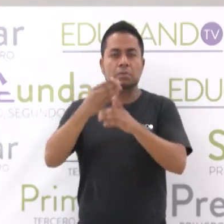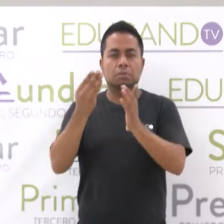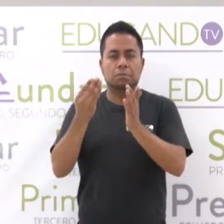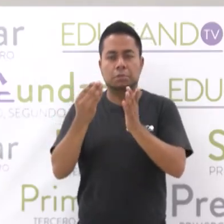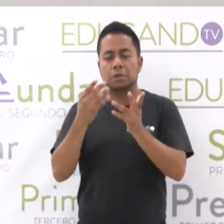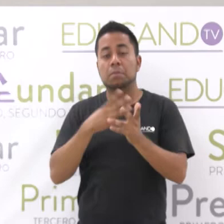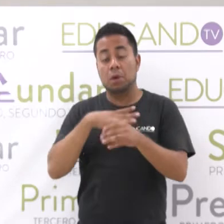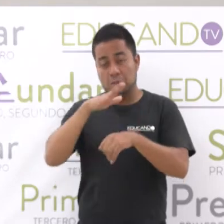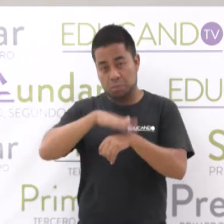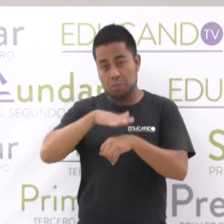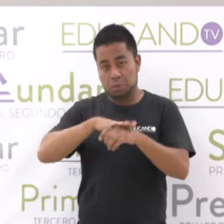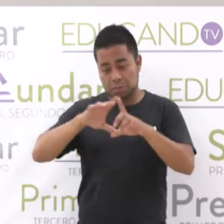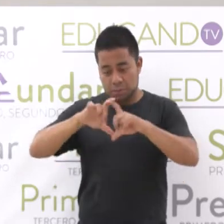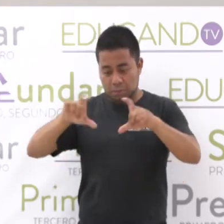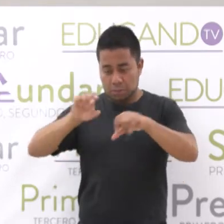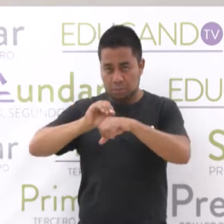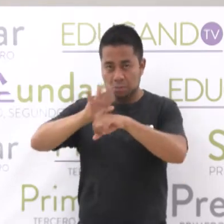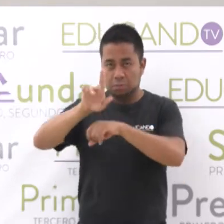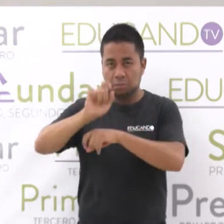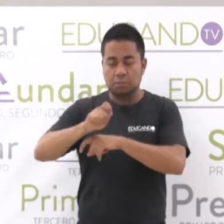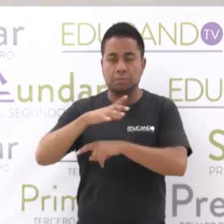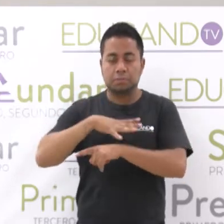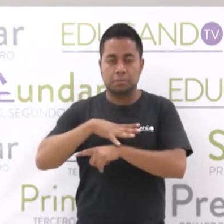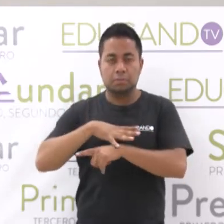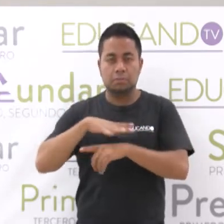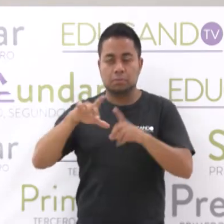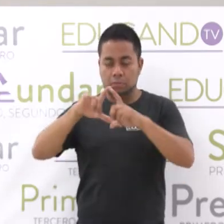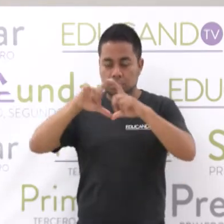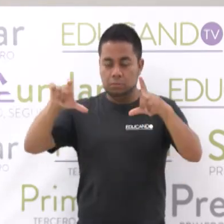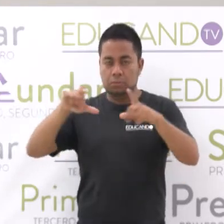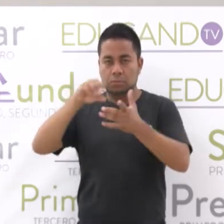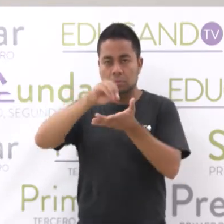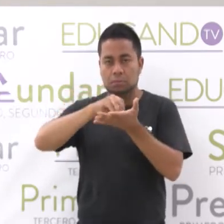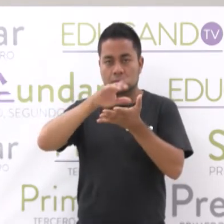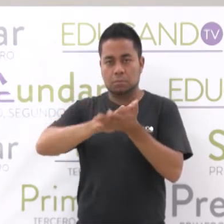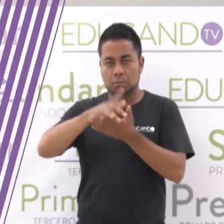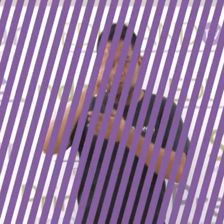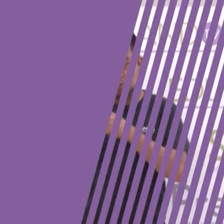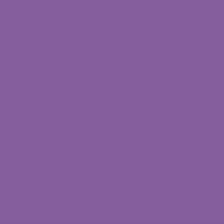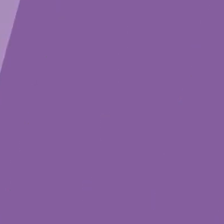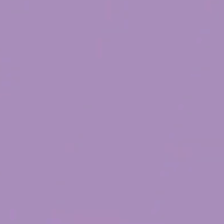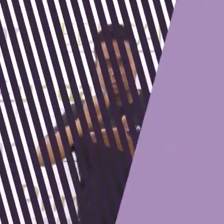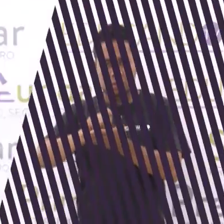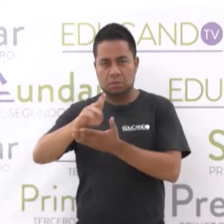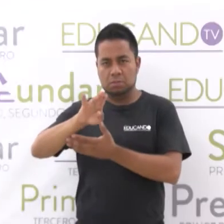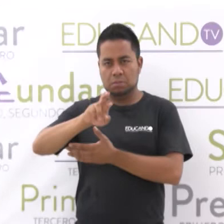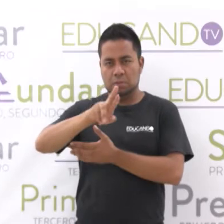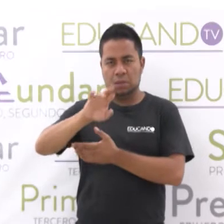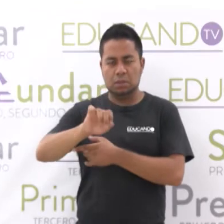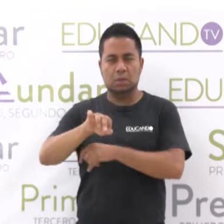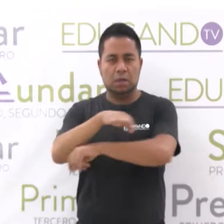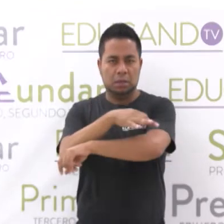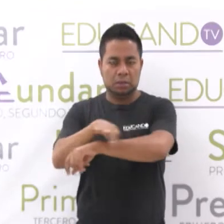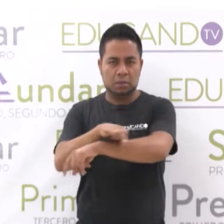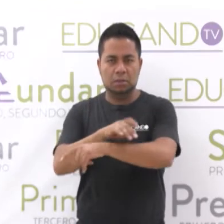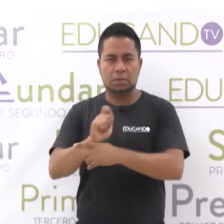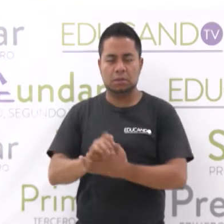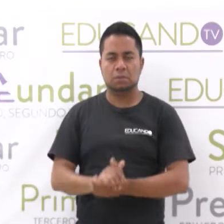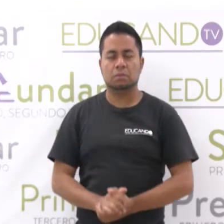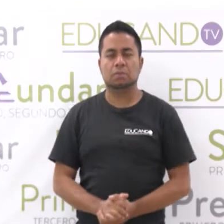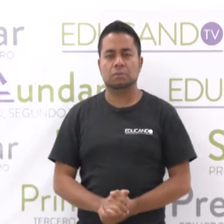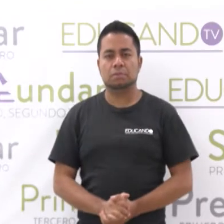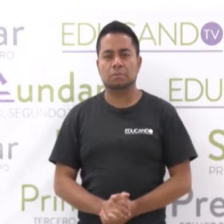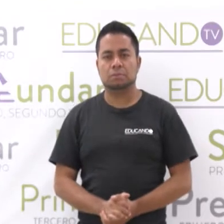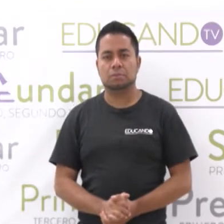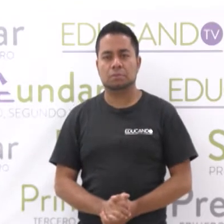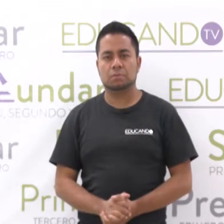que vamos a ver, porque les traje otro ejemplo, es una ficha de registro de materiales audiovisuales. Adelante, por favor.